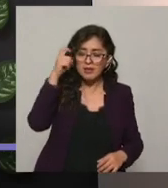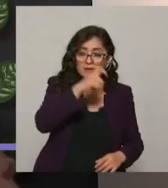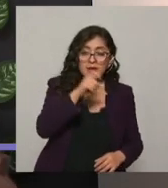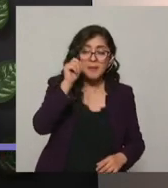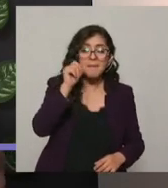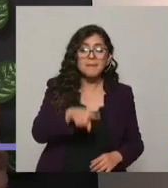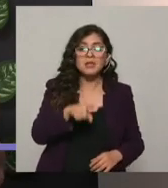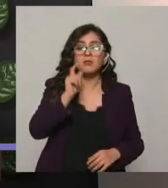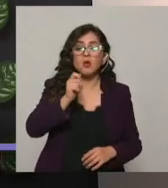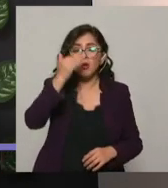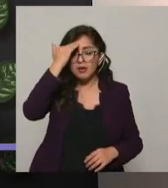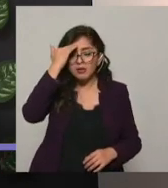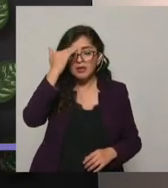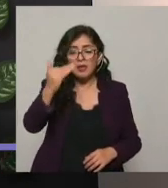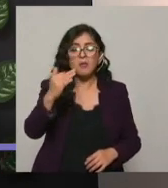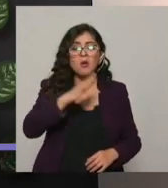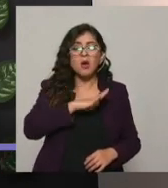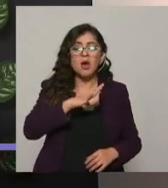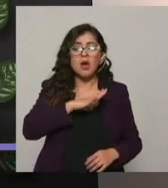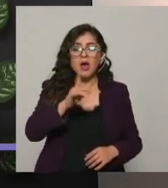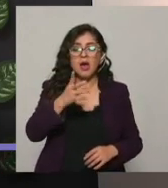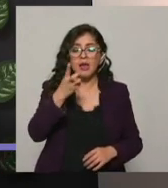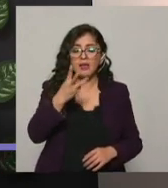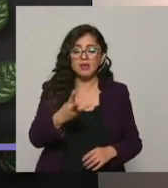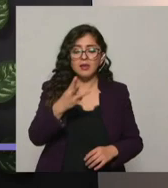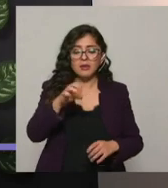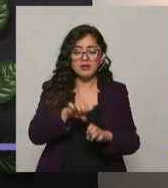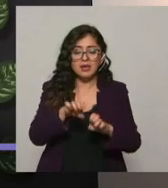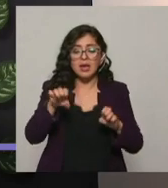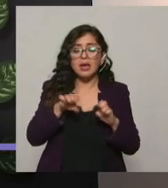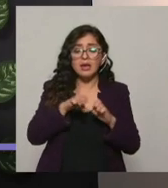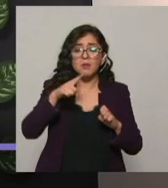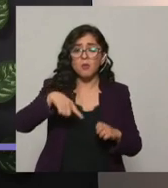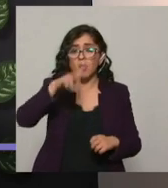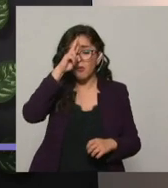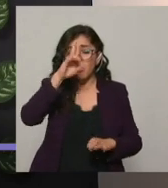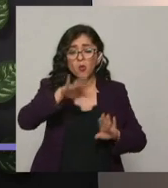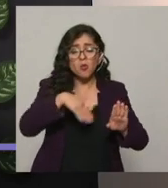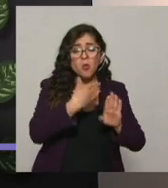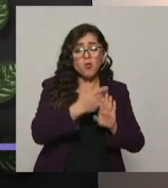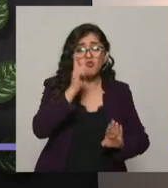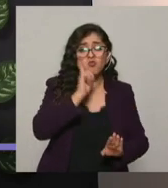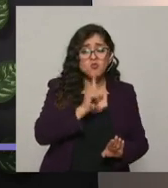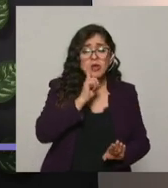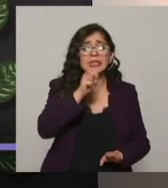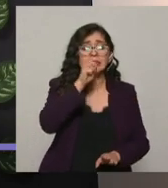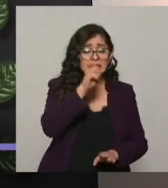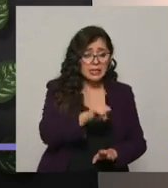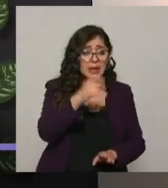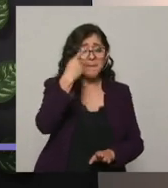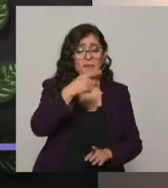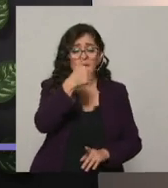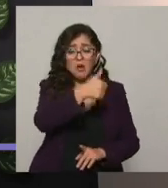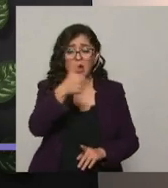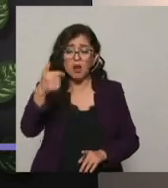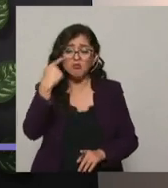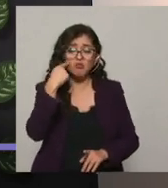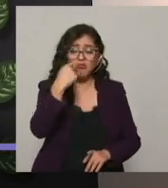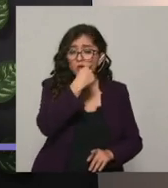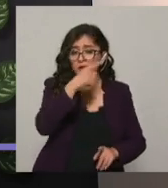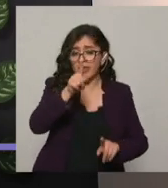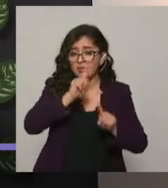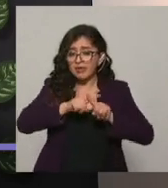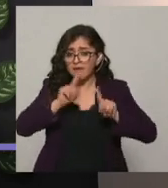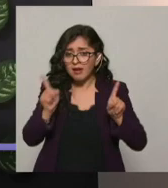la misma campaña ataques 3 tipos de violencia distintos que sí son hacia las mujeres, pero que cada una tiene su peculiaridad.